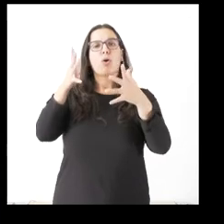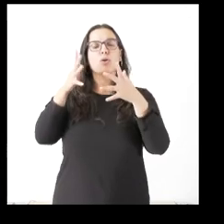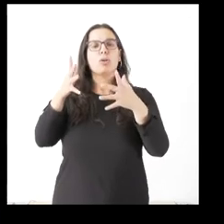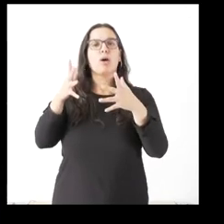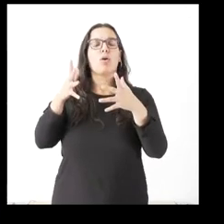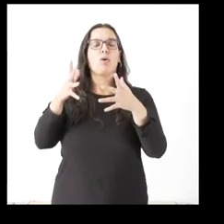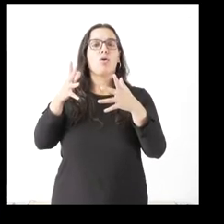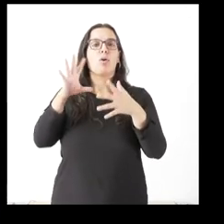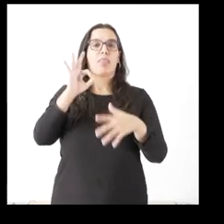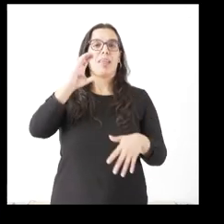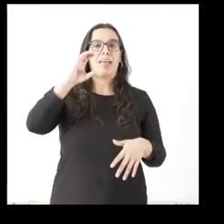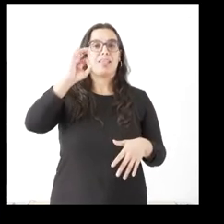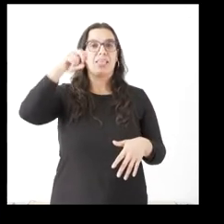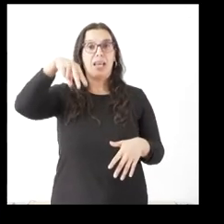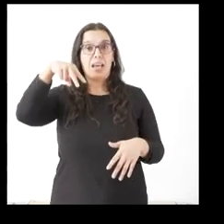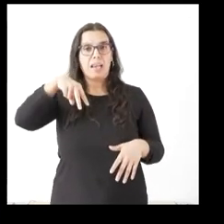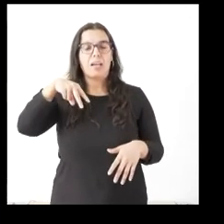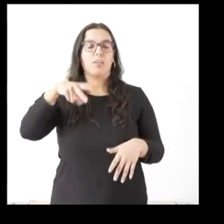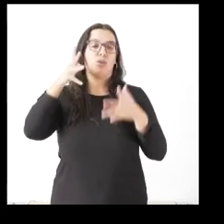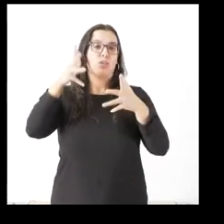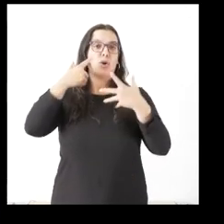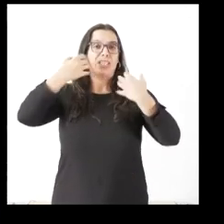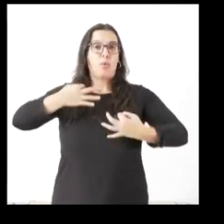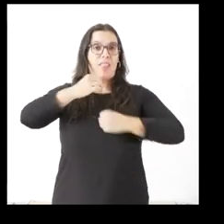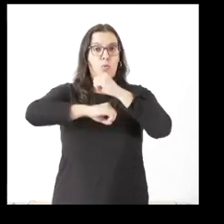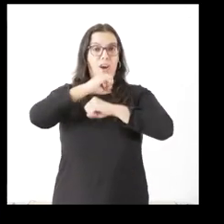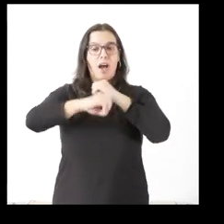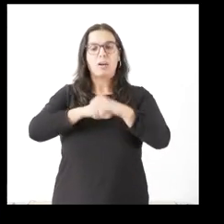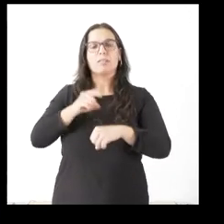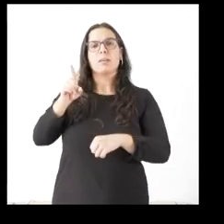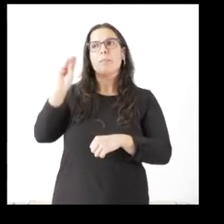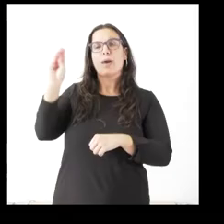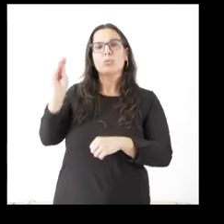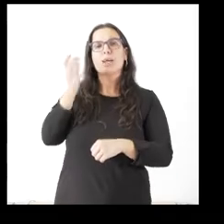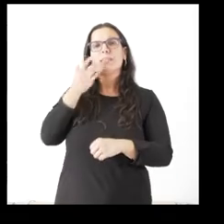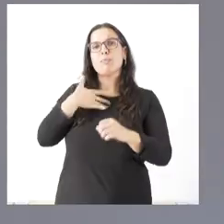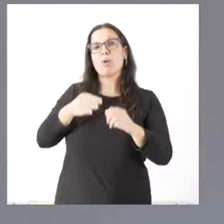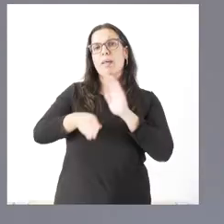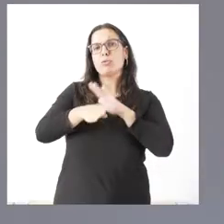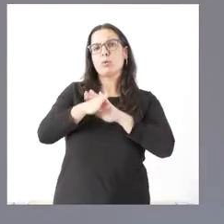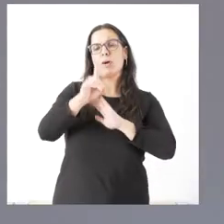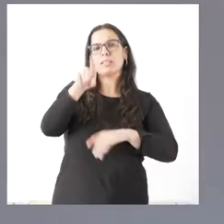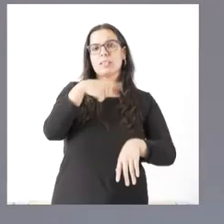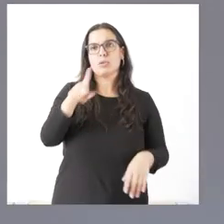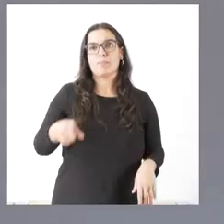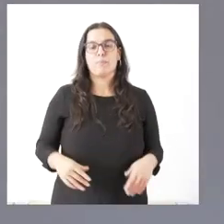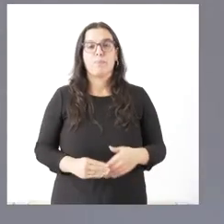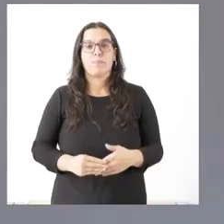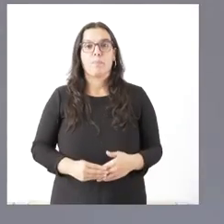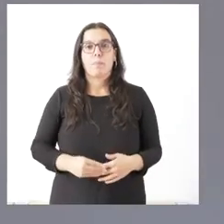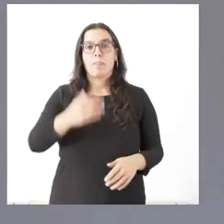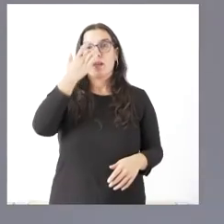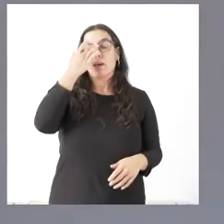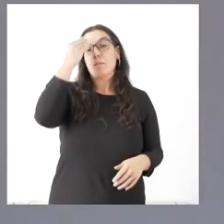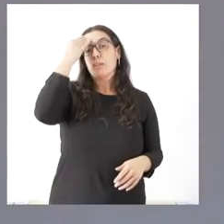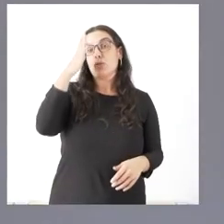la continuidad de la planta atómica, porque han pasado ya unos años desde que terminó con su actividad. Bueno, creo que ese informe lo tendrían